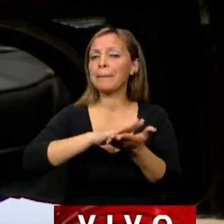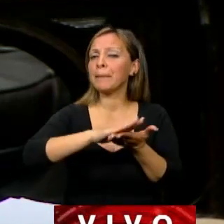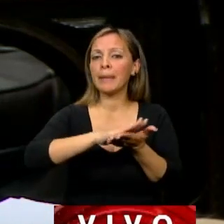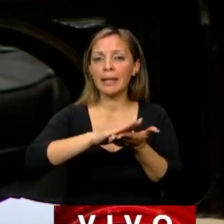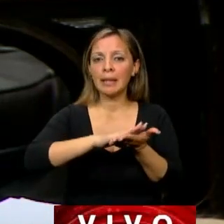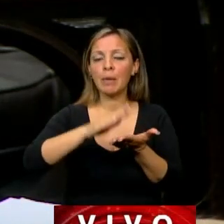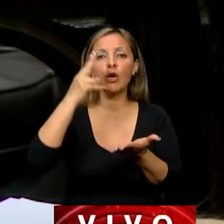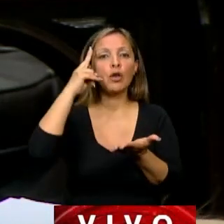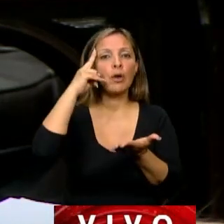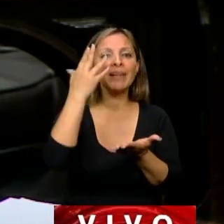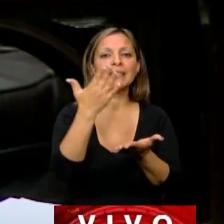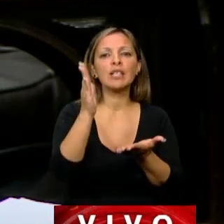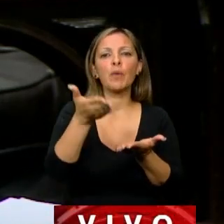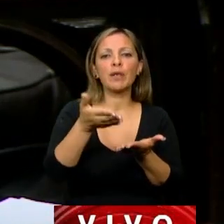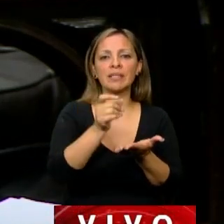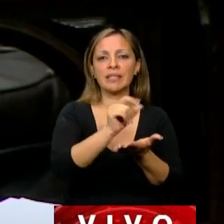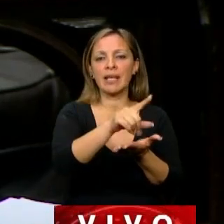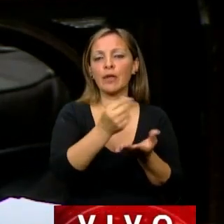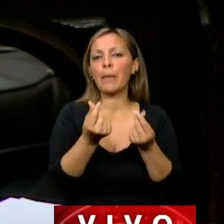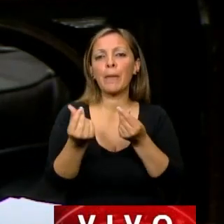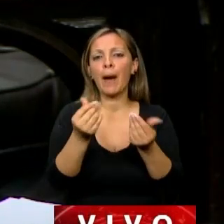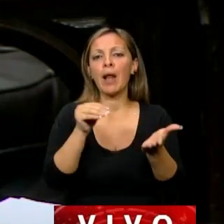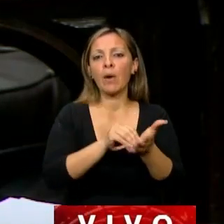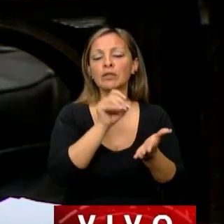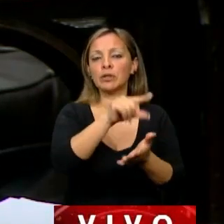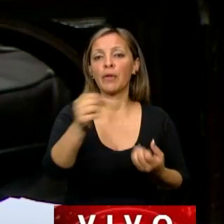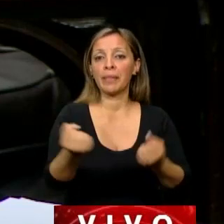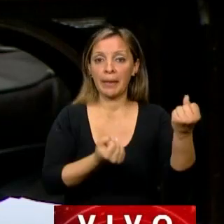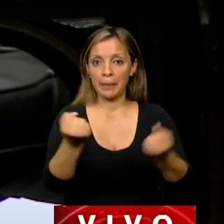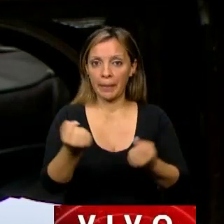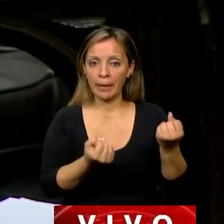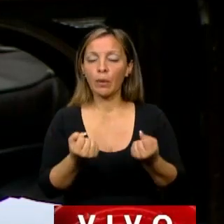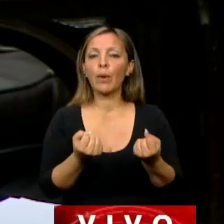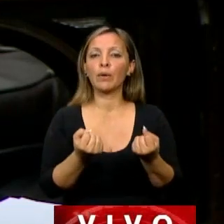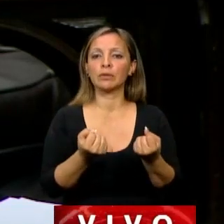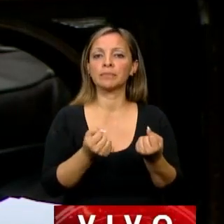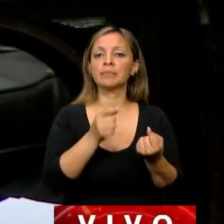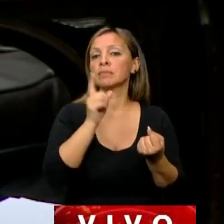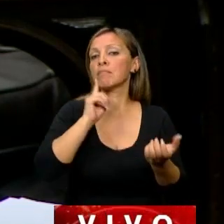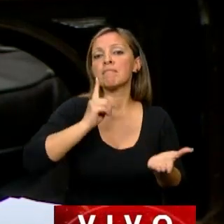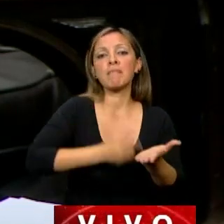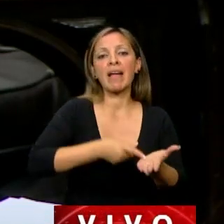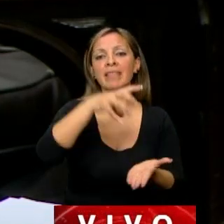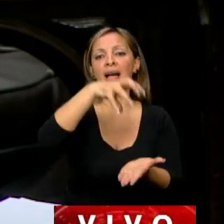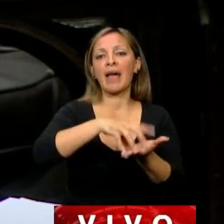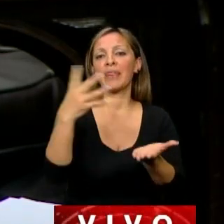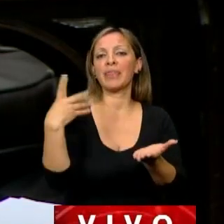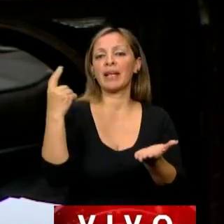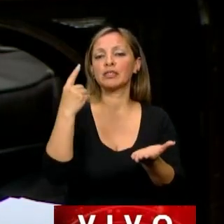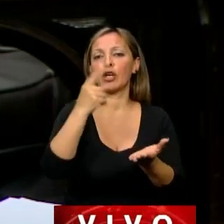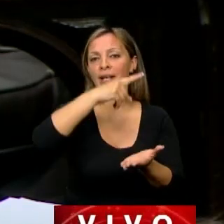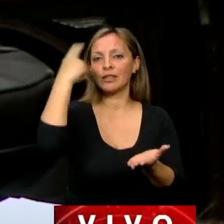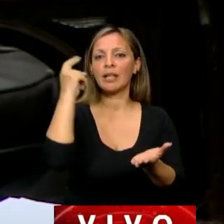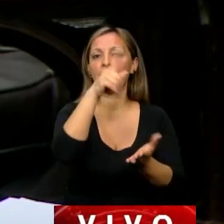el 95 por ciento de las valuaciones de los vehículos automotores que establezcan la dirección nacional de los registros nacionales